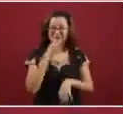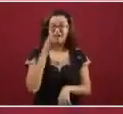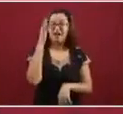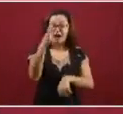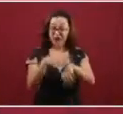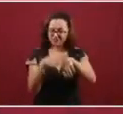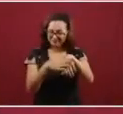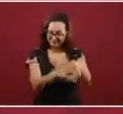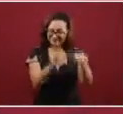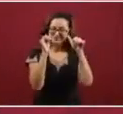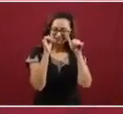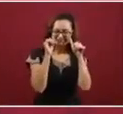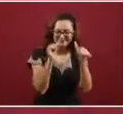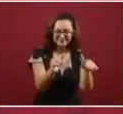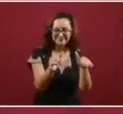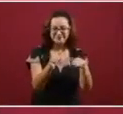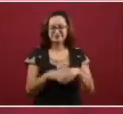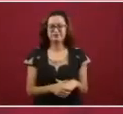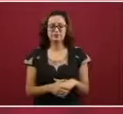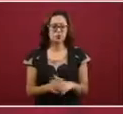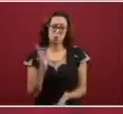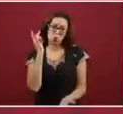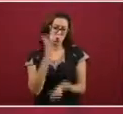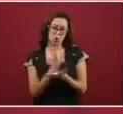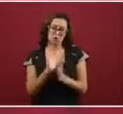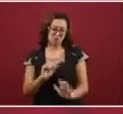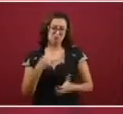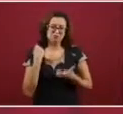escúchenlo bien, no es darle ingreso